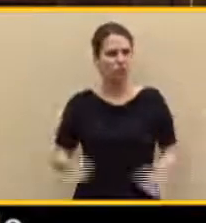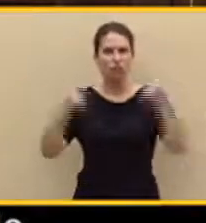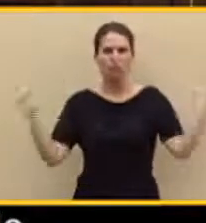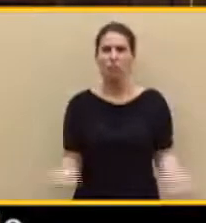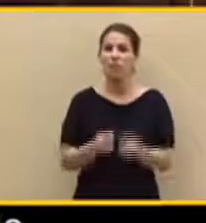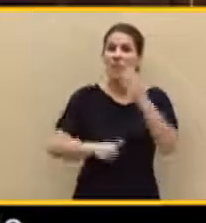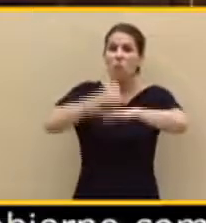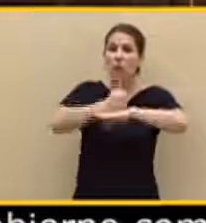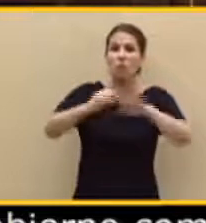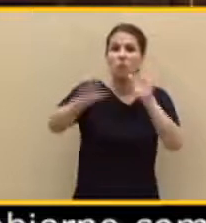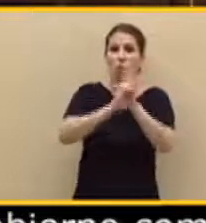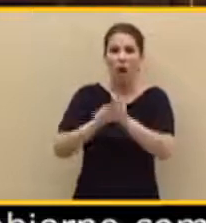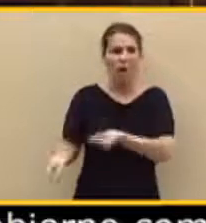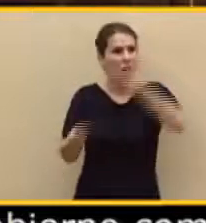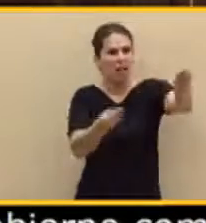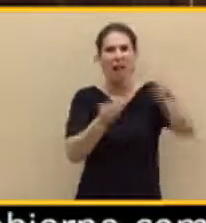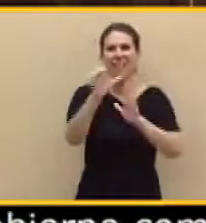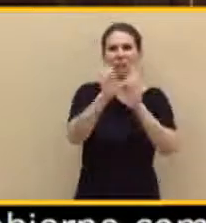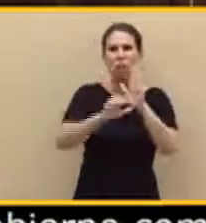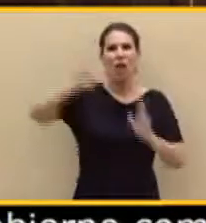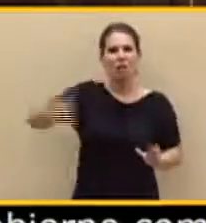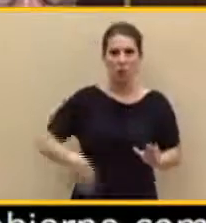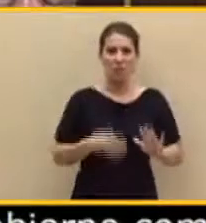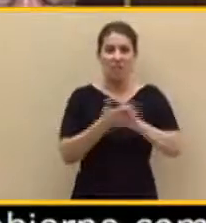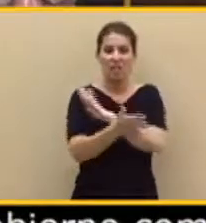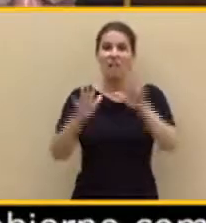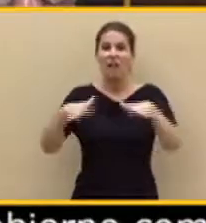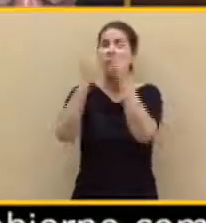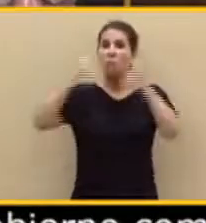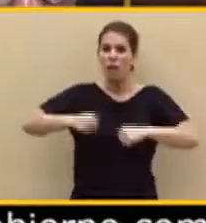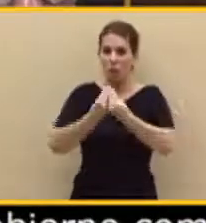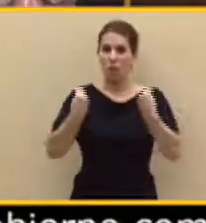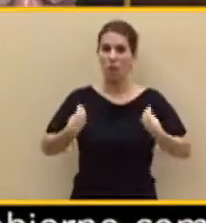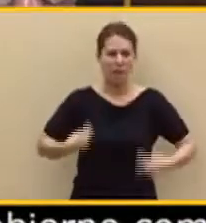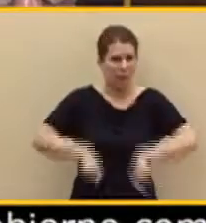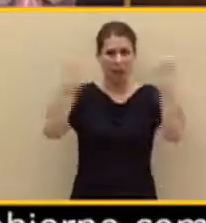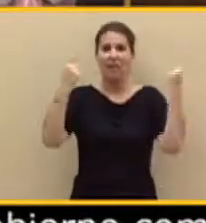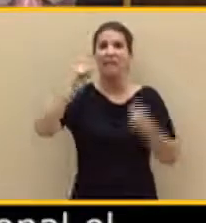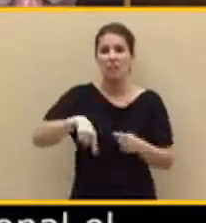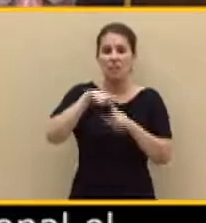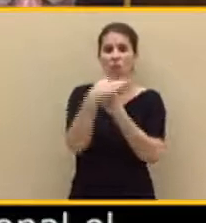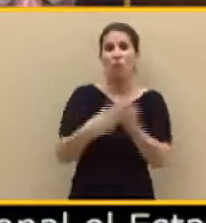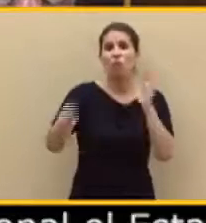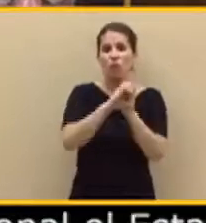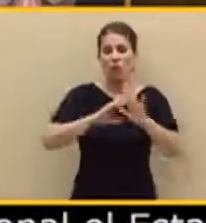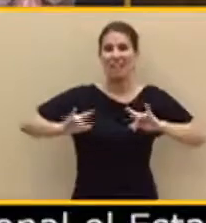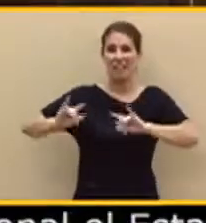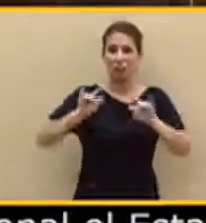el Estatut de Cataluña, reventando con eso el pacto de convivencia y también el marco constitucional territorial de este